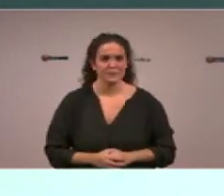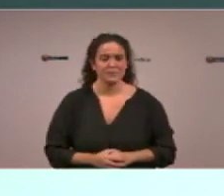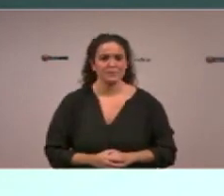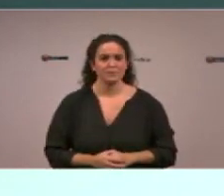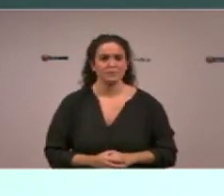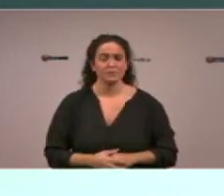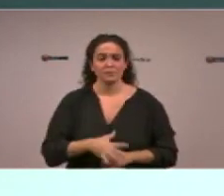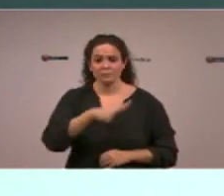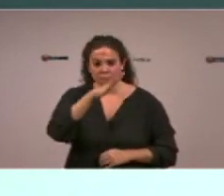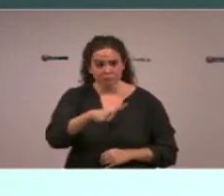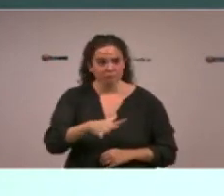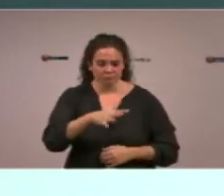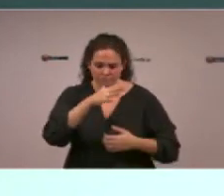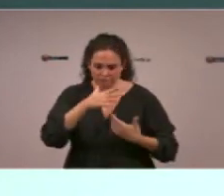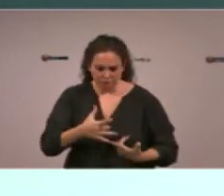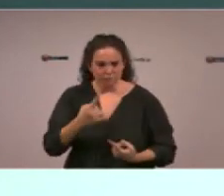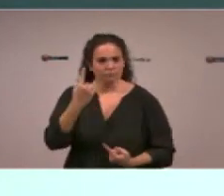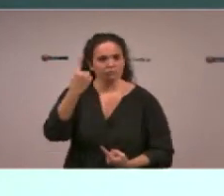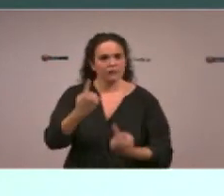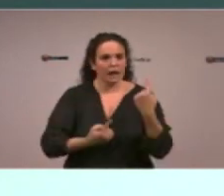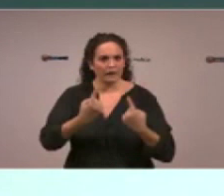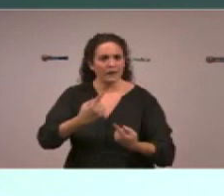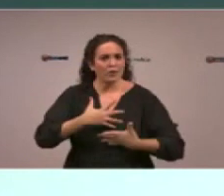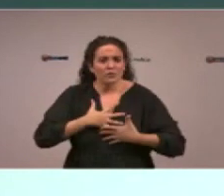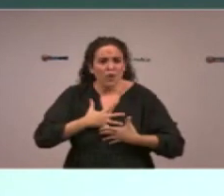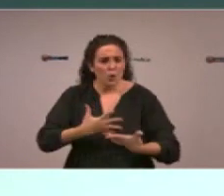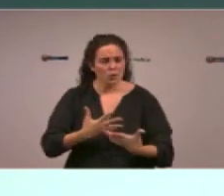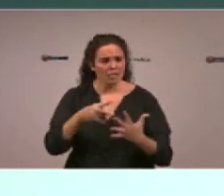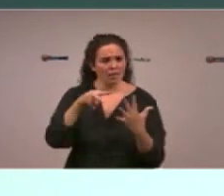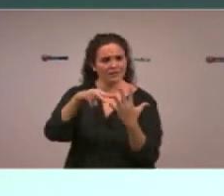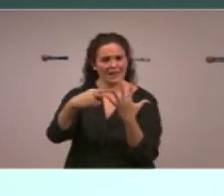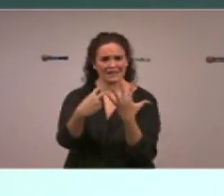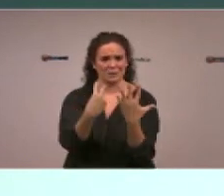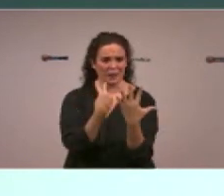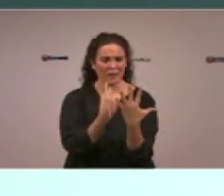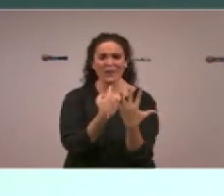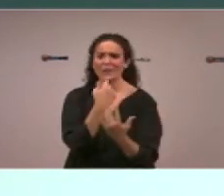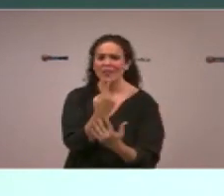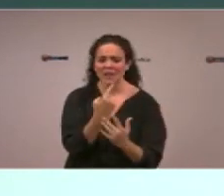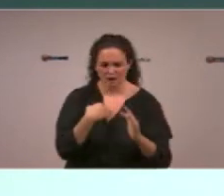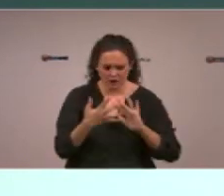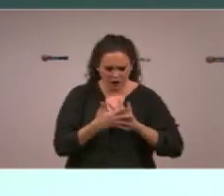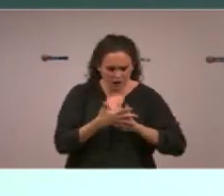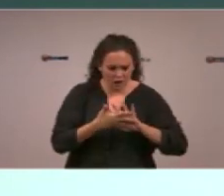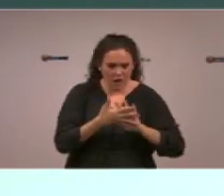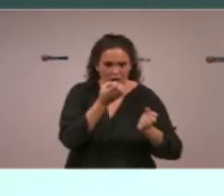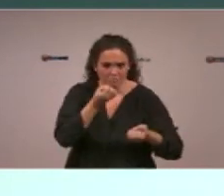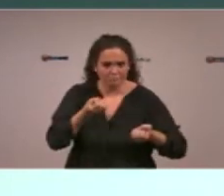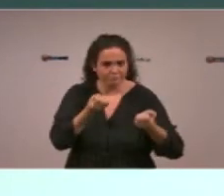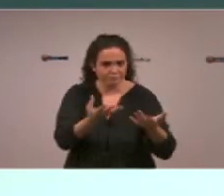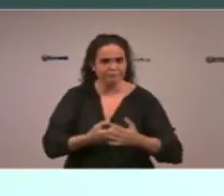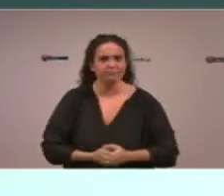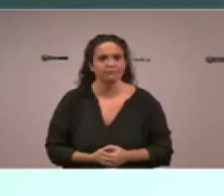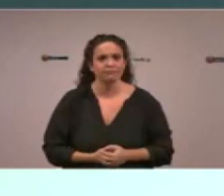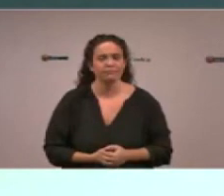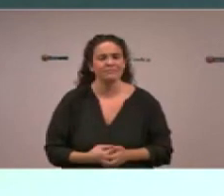en otras no, pero siempre ha habido una voluntad de transparencia y de decir lo que en opinión del Gobierno había que hacer. Creo